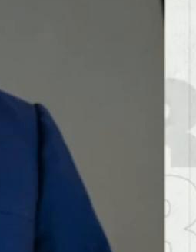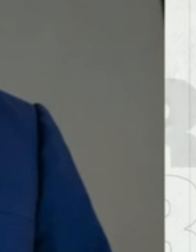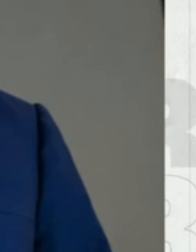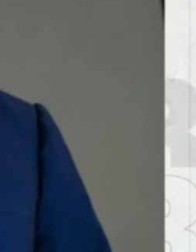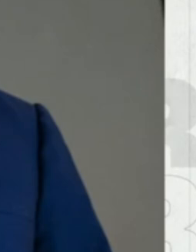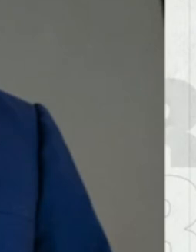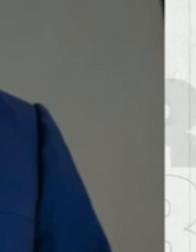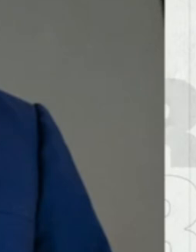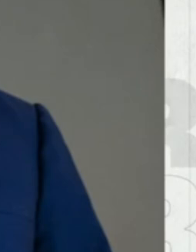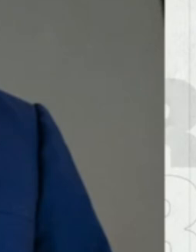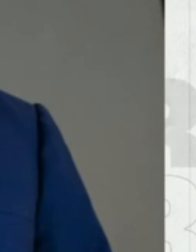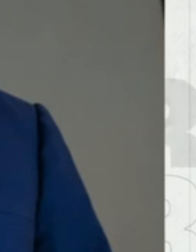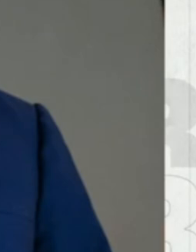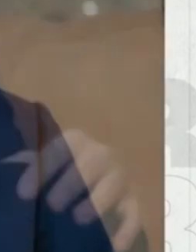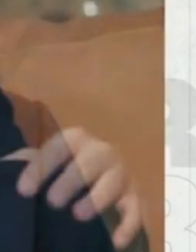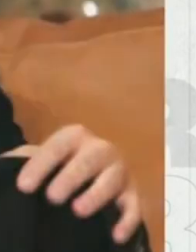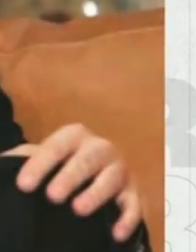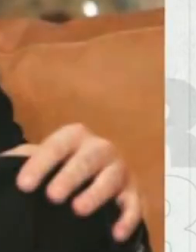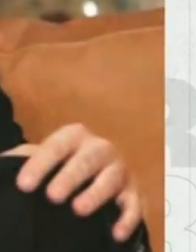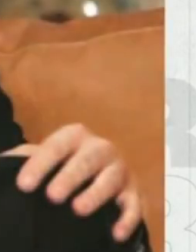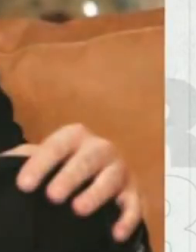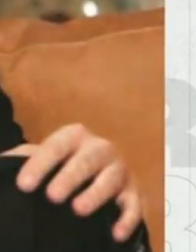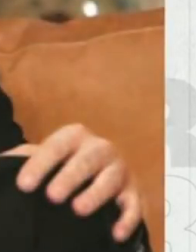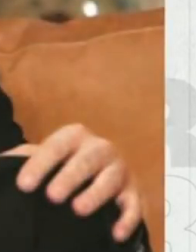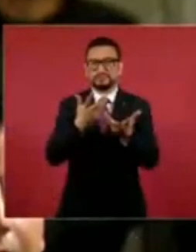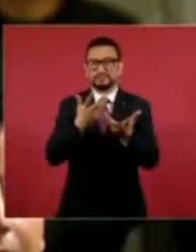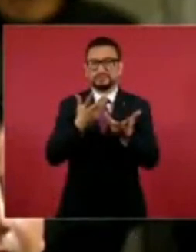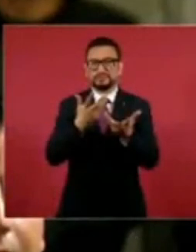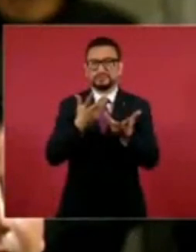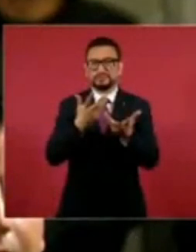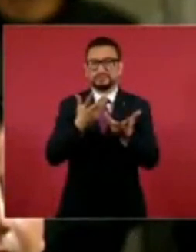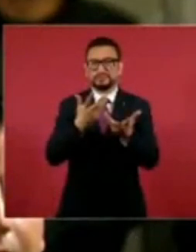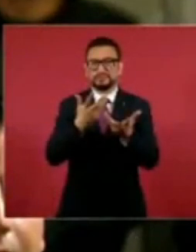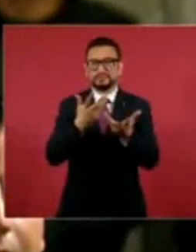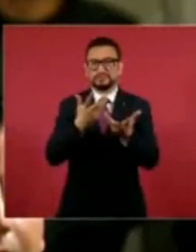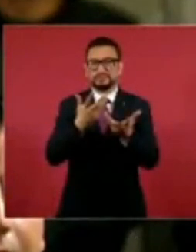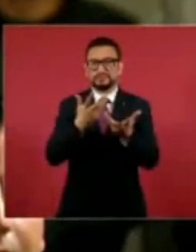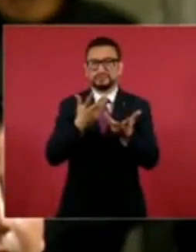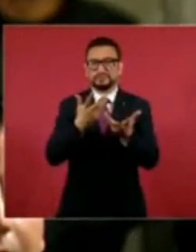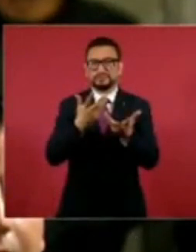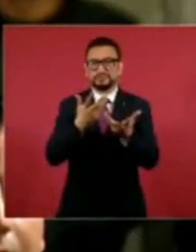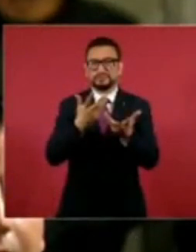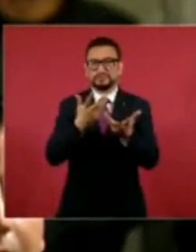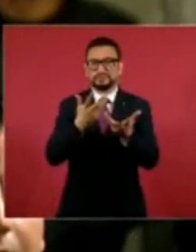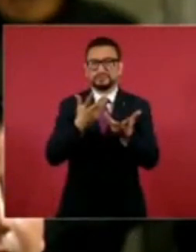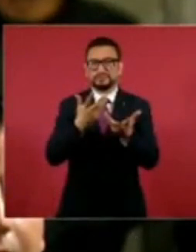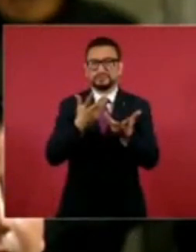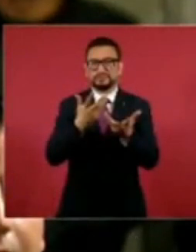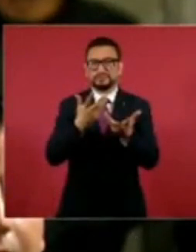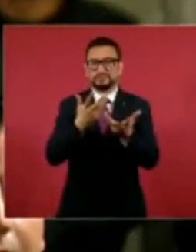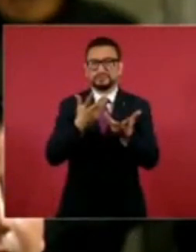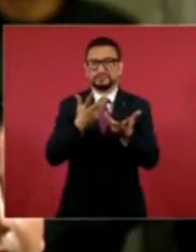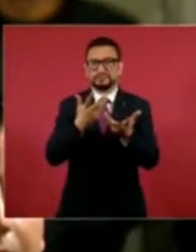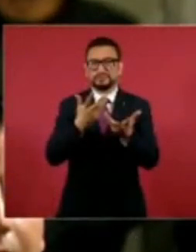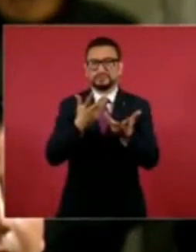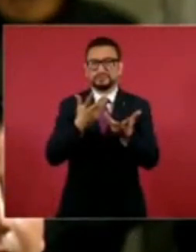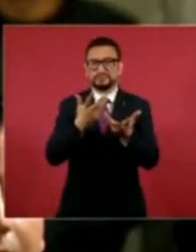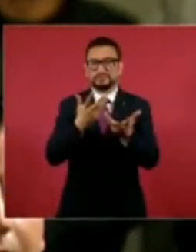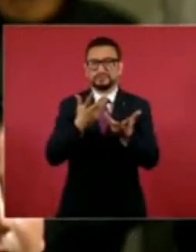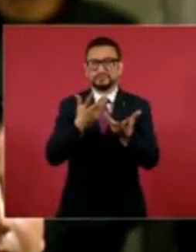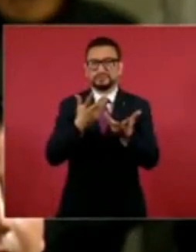a lo que, bueno, pues siempre el presidente responde que él llamó a una consulta popular que no pudo ser vinculatoria debido a la falta